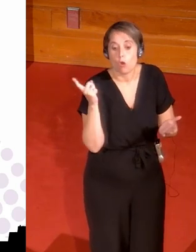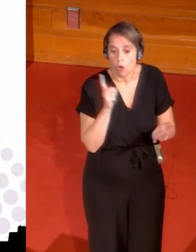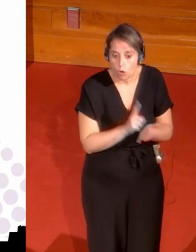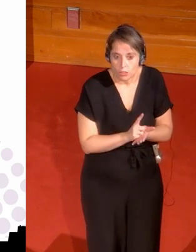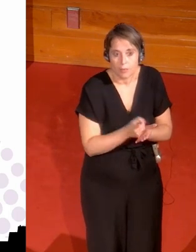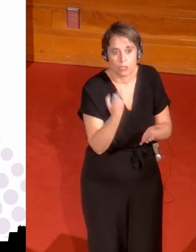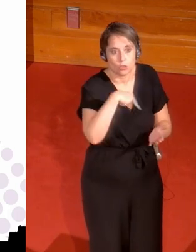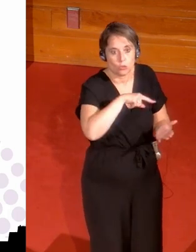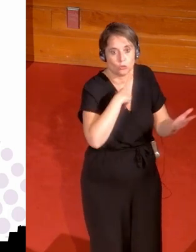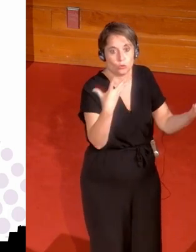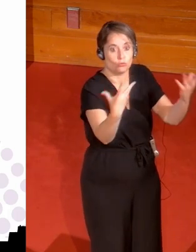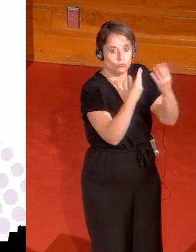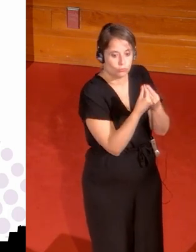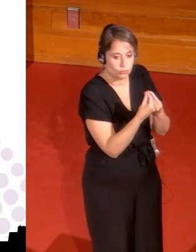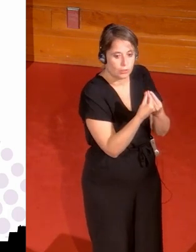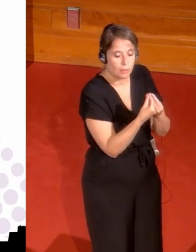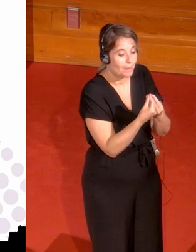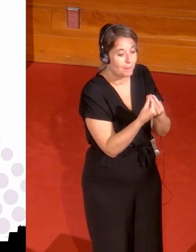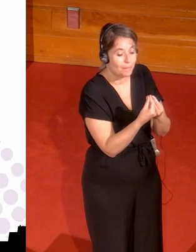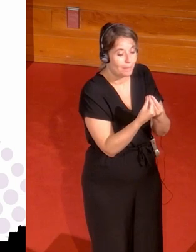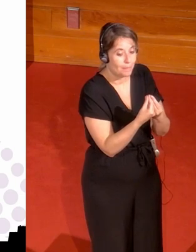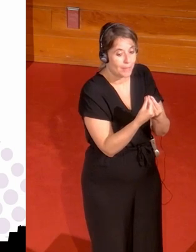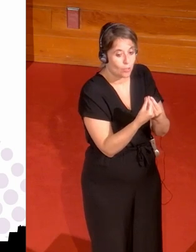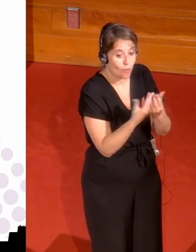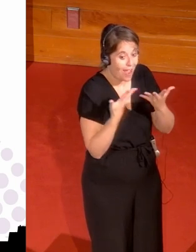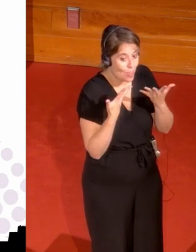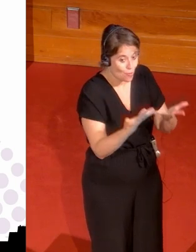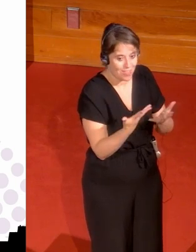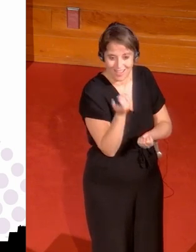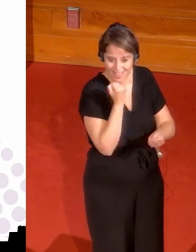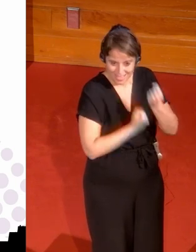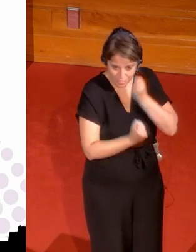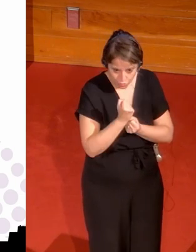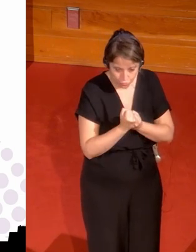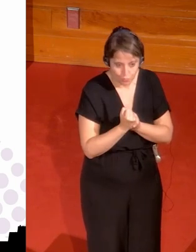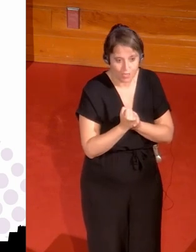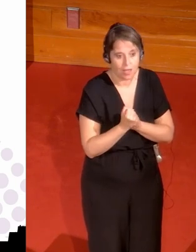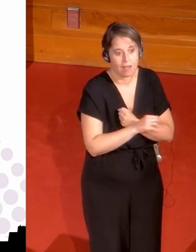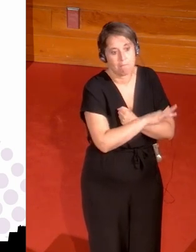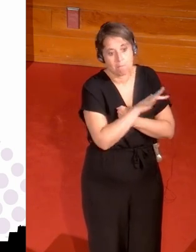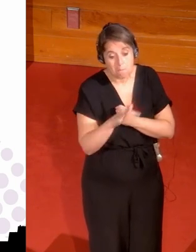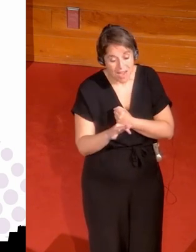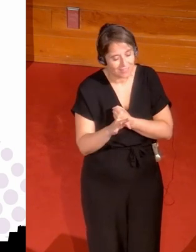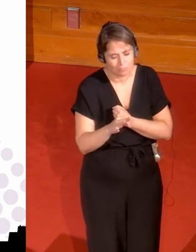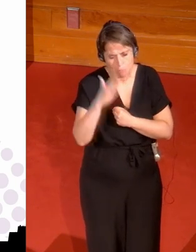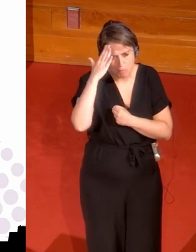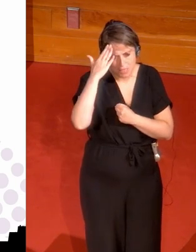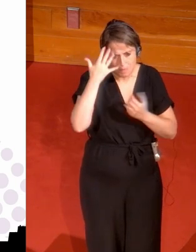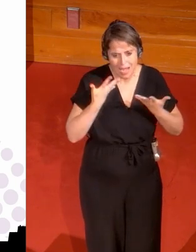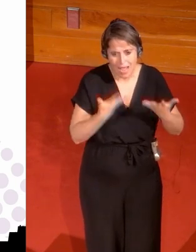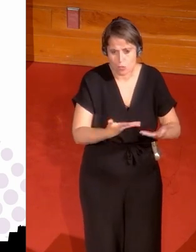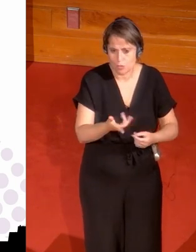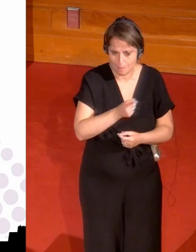pusimos a su lado pero la ayuda fundamental tanto económica como sobre todo y principalmente